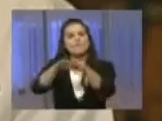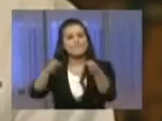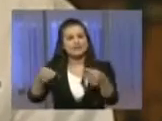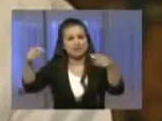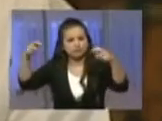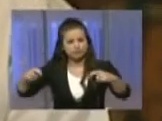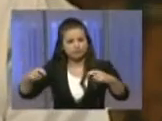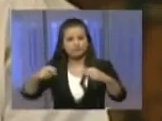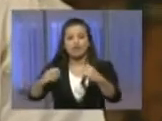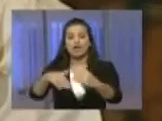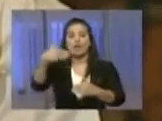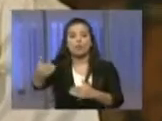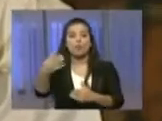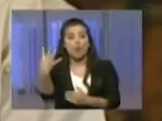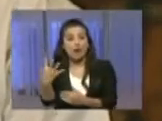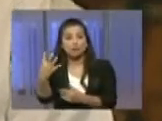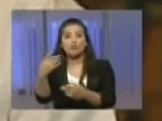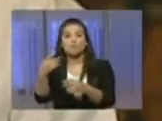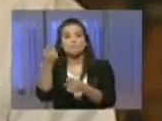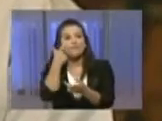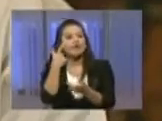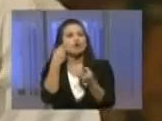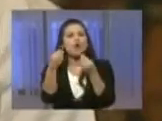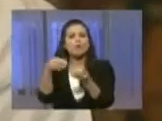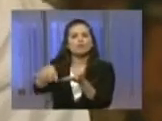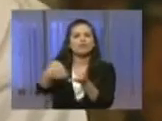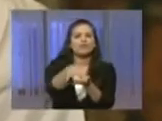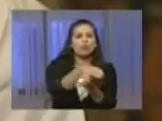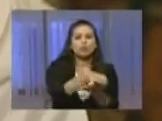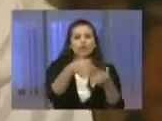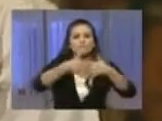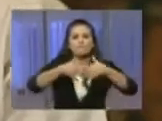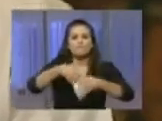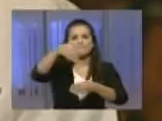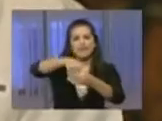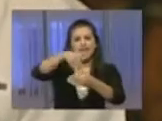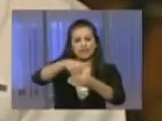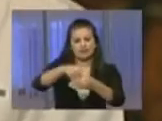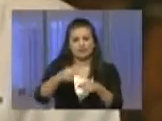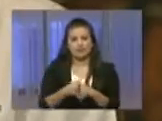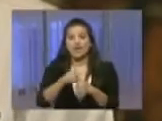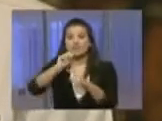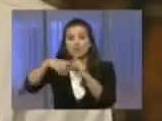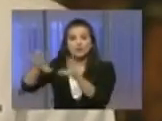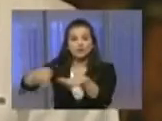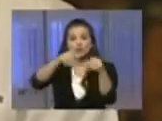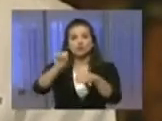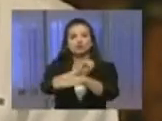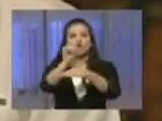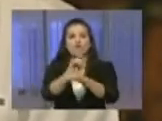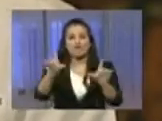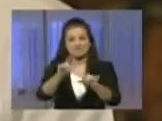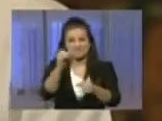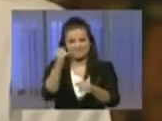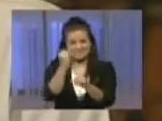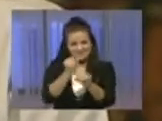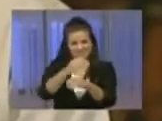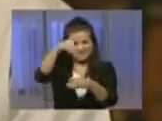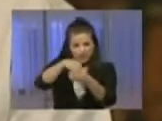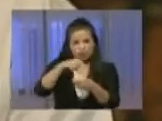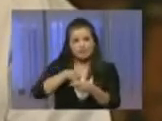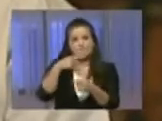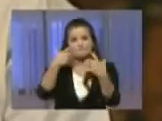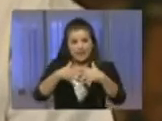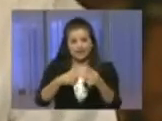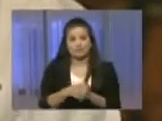las distribución de las máquinas electorales La carga del Software de las máquinas la realización de ese software en cada una de